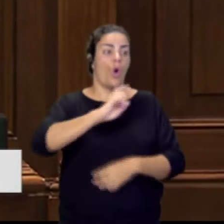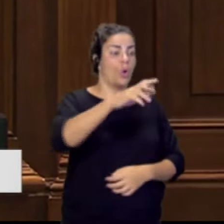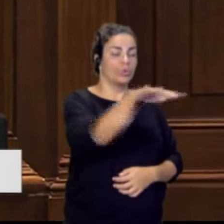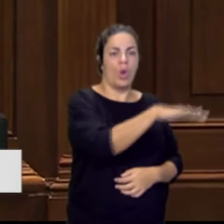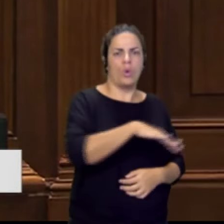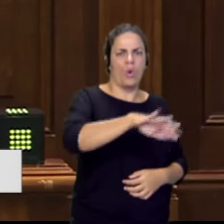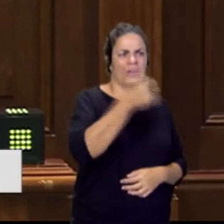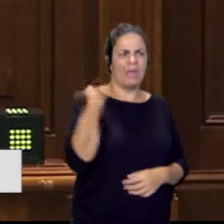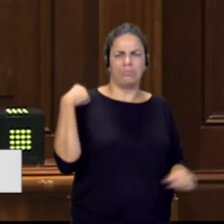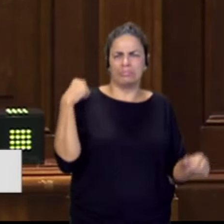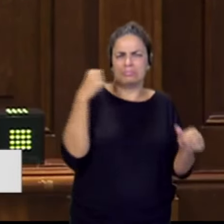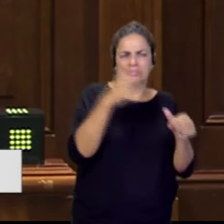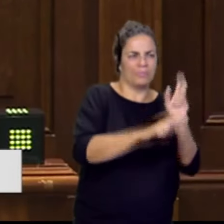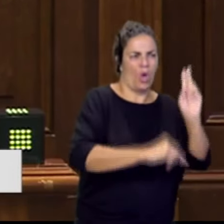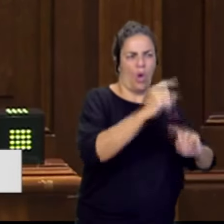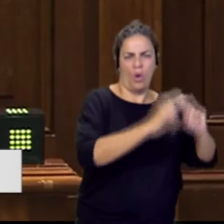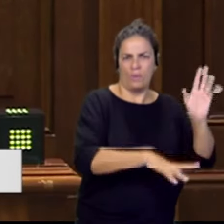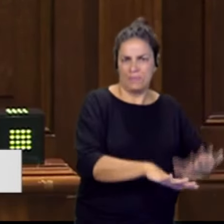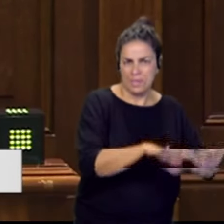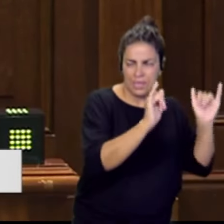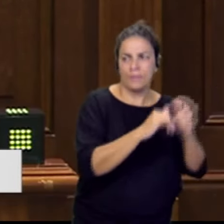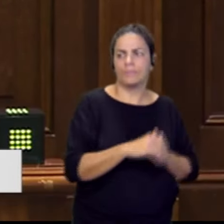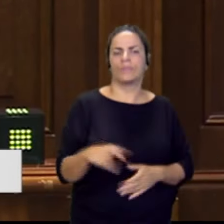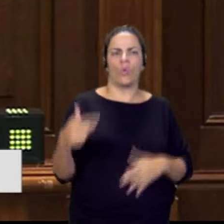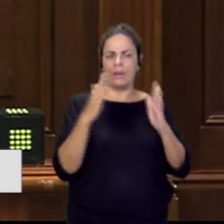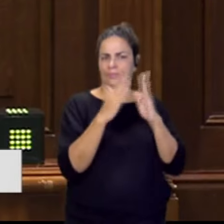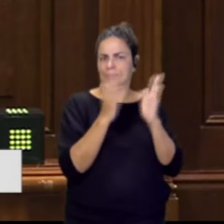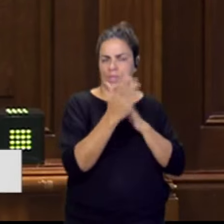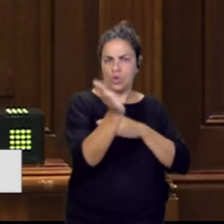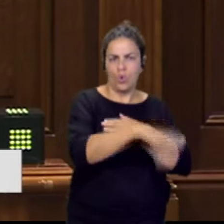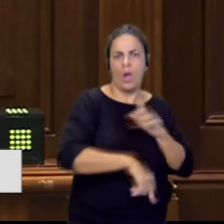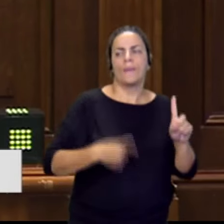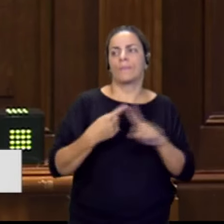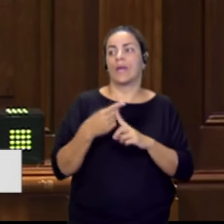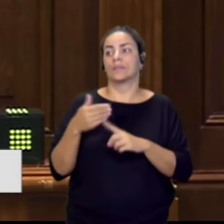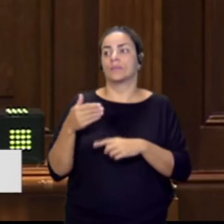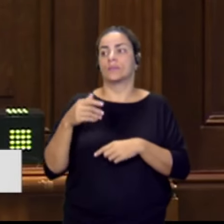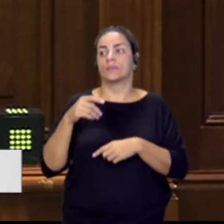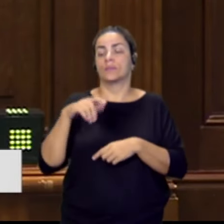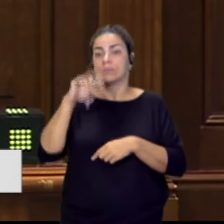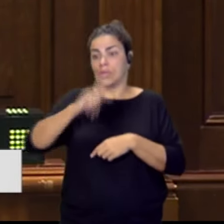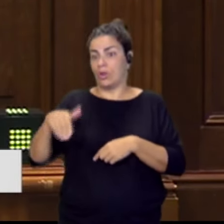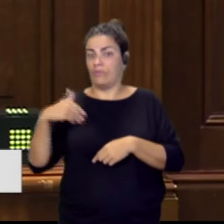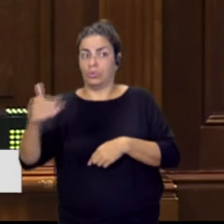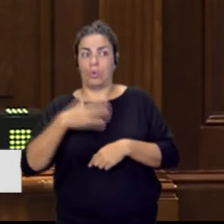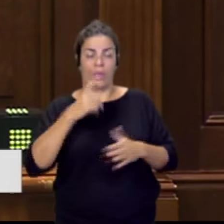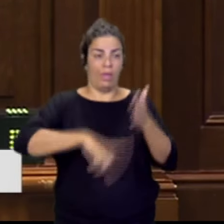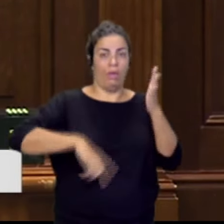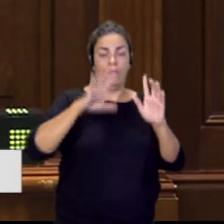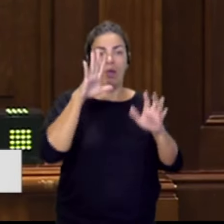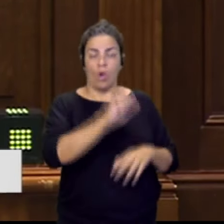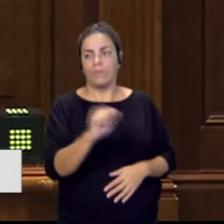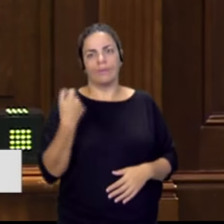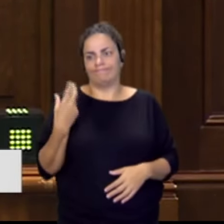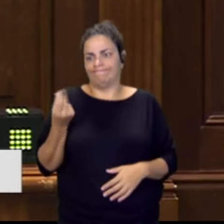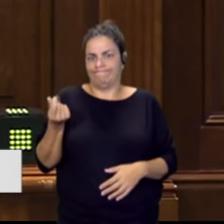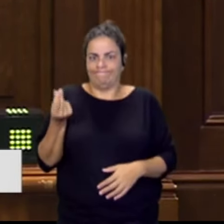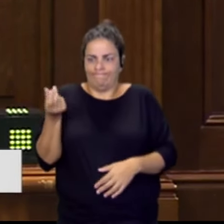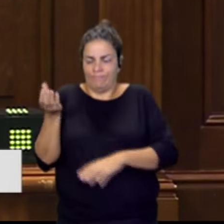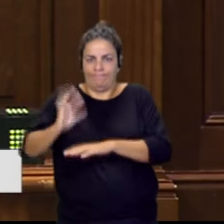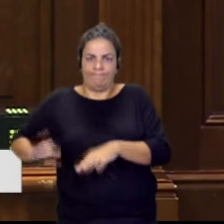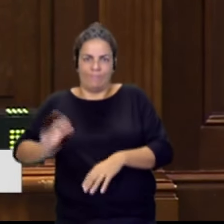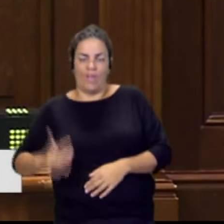ve una grúa. Hay falta de vivienda y también falta de ingresos de los futuros compradores e inquilinos. Por eso recuperar esa hipoteca joven es otra